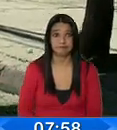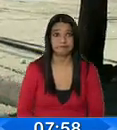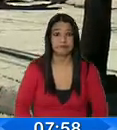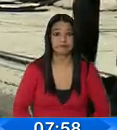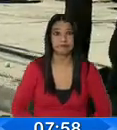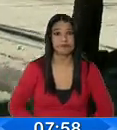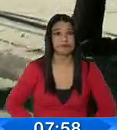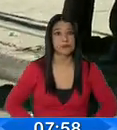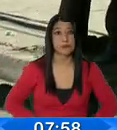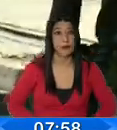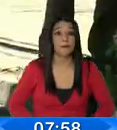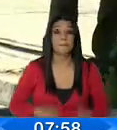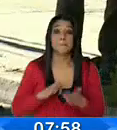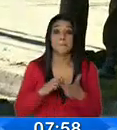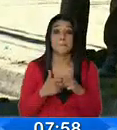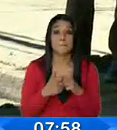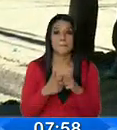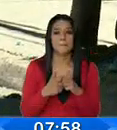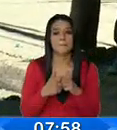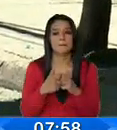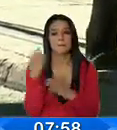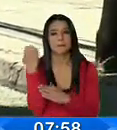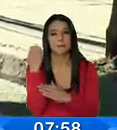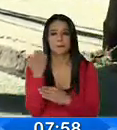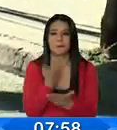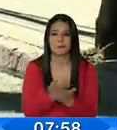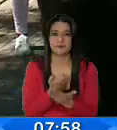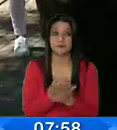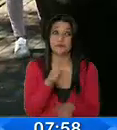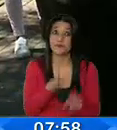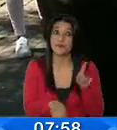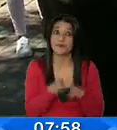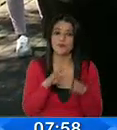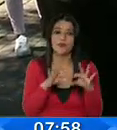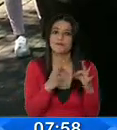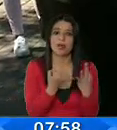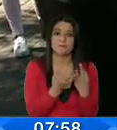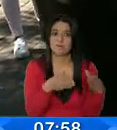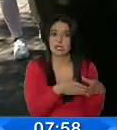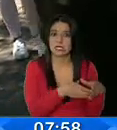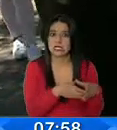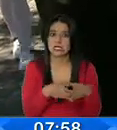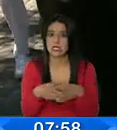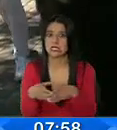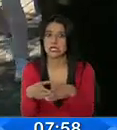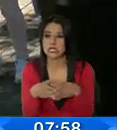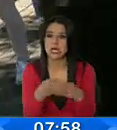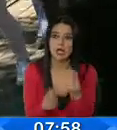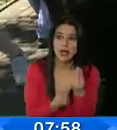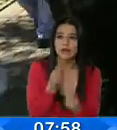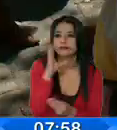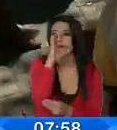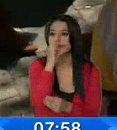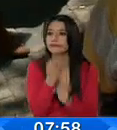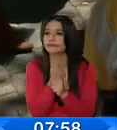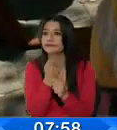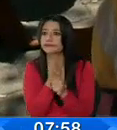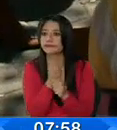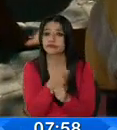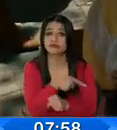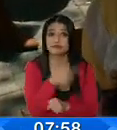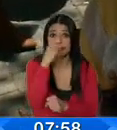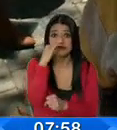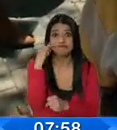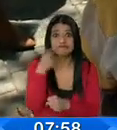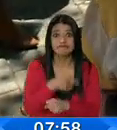En situación de crisis económica, en muchos casos todos los miembros de la familia se ven obligados a buscar una fuente de ingreso, hasta los más